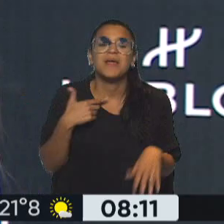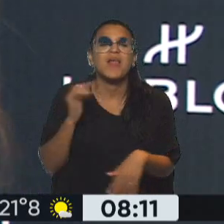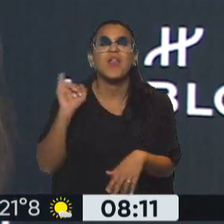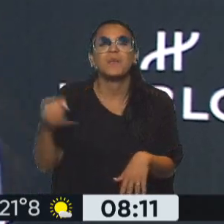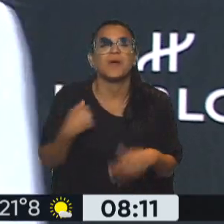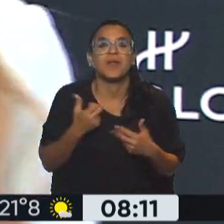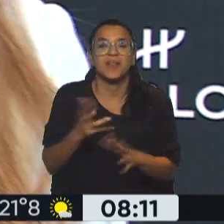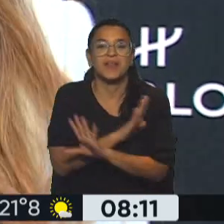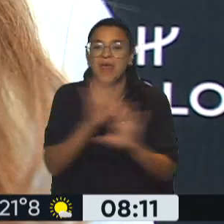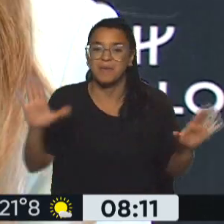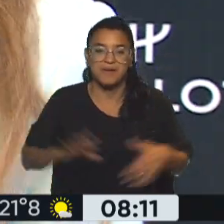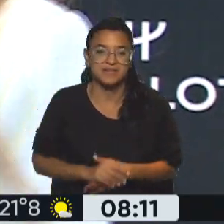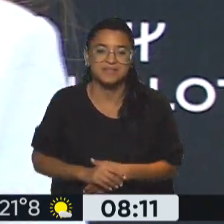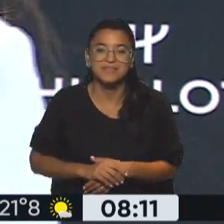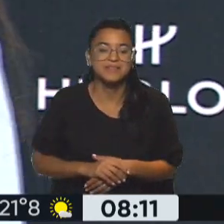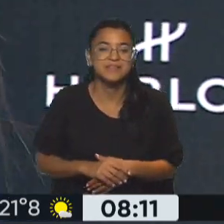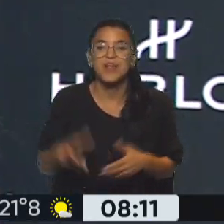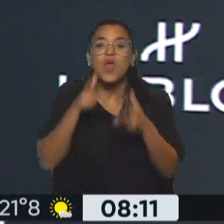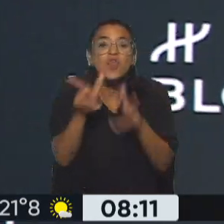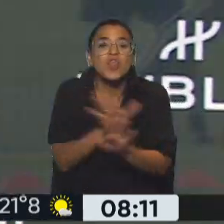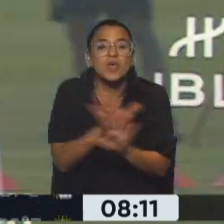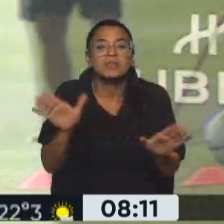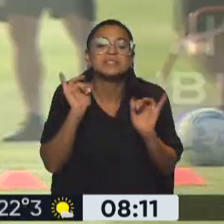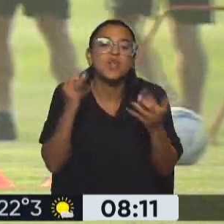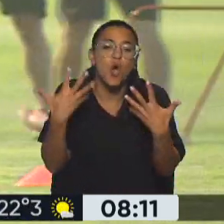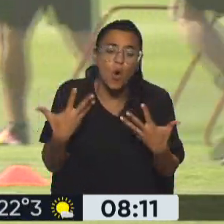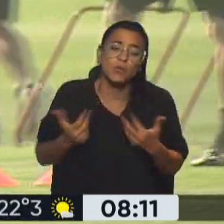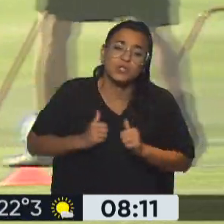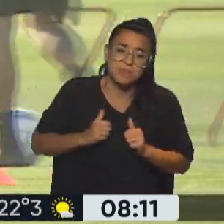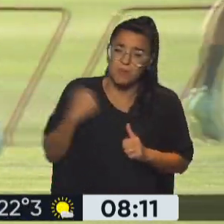manera. Y no mucho más. No, y no digo mucho más, pero sí, obviamente, lo espero, como todos los argentinos.